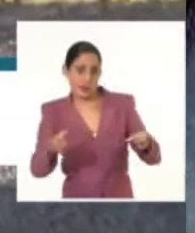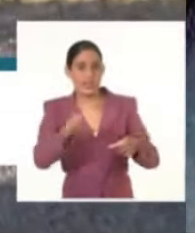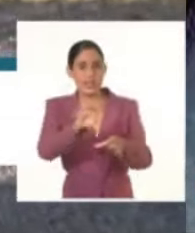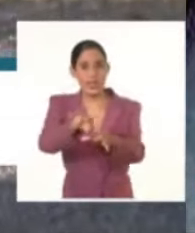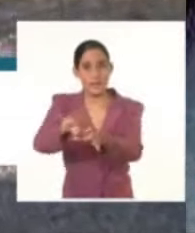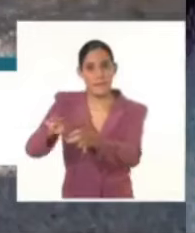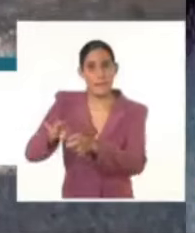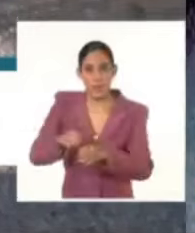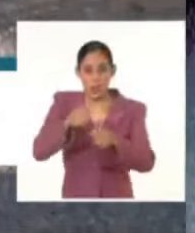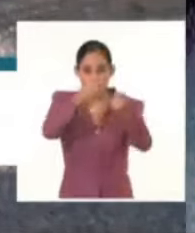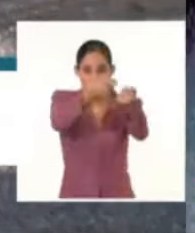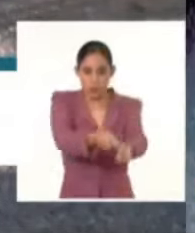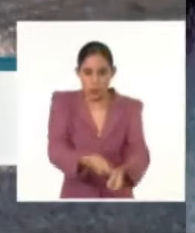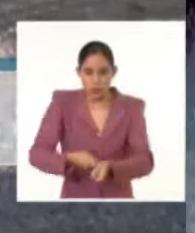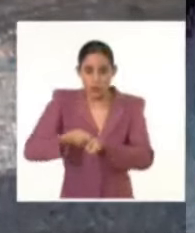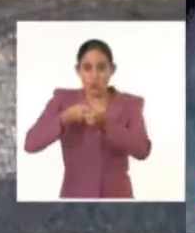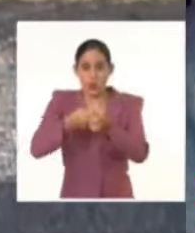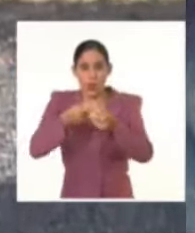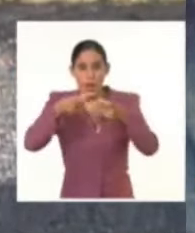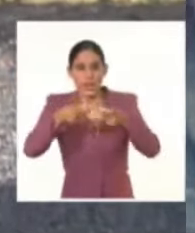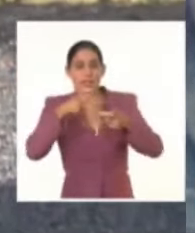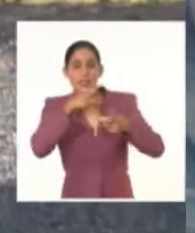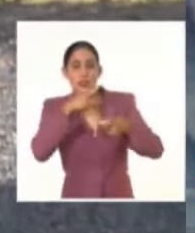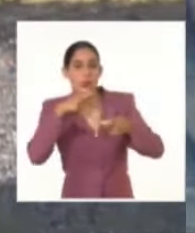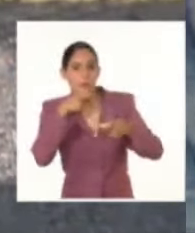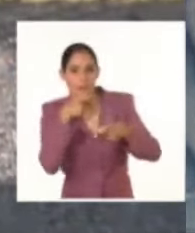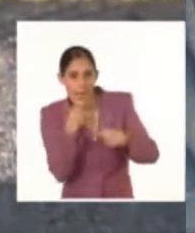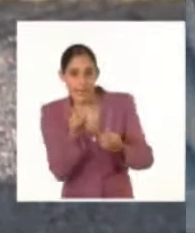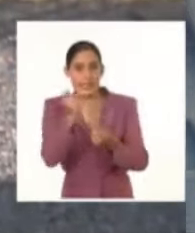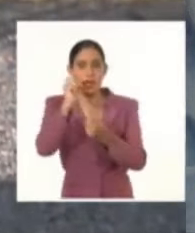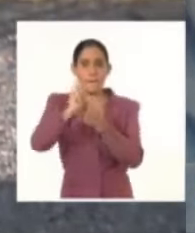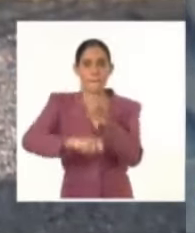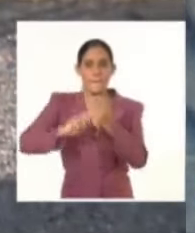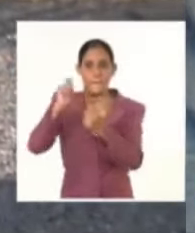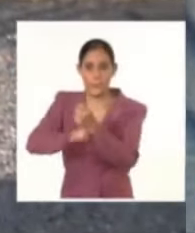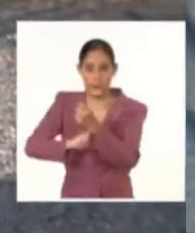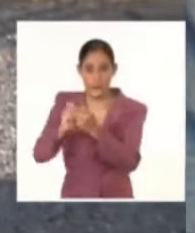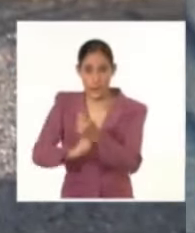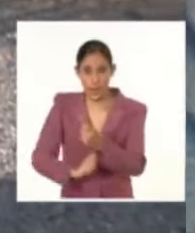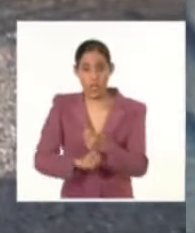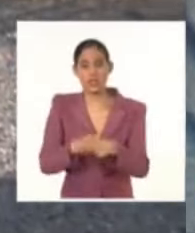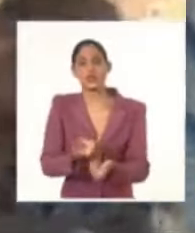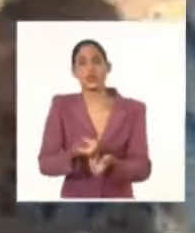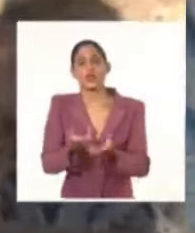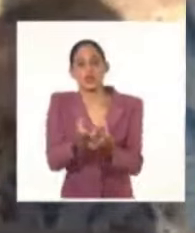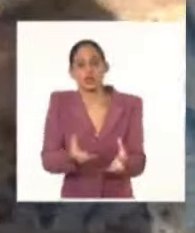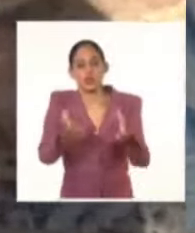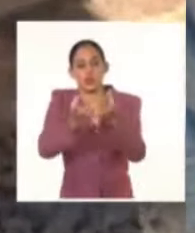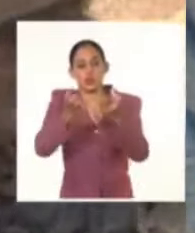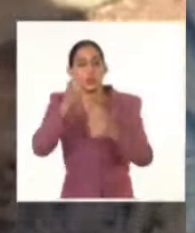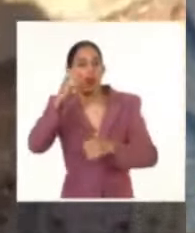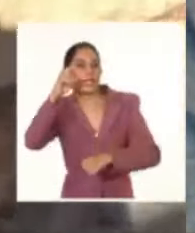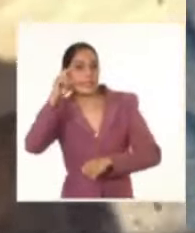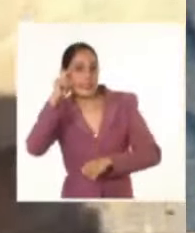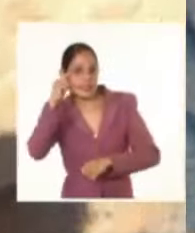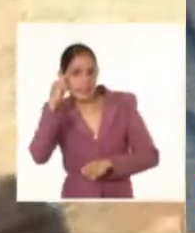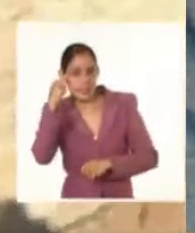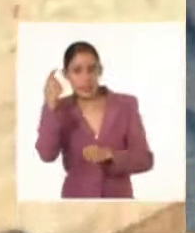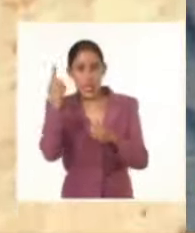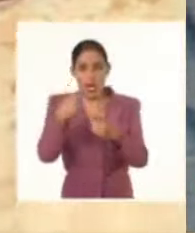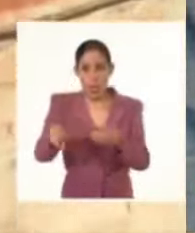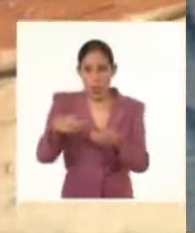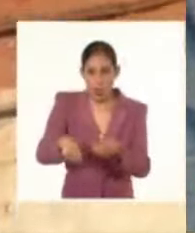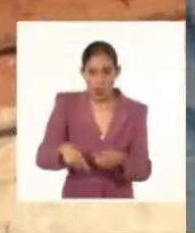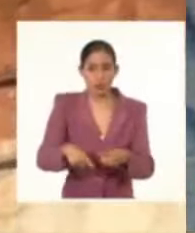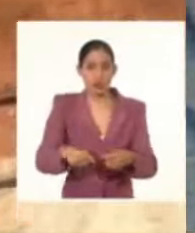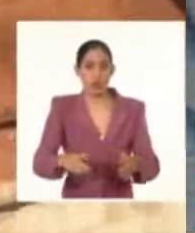tengo plátano, tengo tomate, tengo col, tengo lechuga china. También hemos visto hornos que se están haciendo